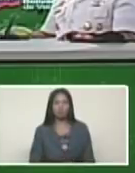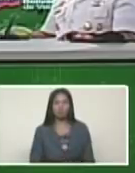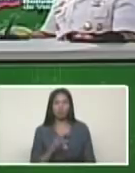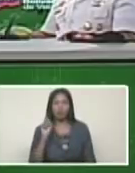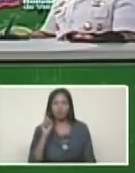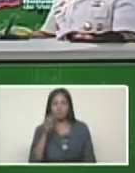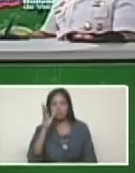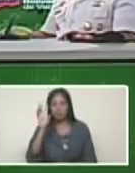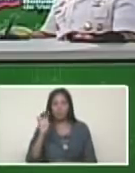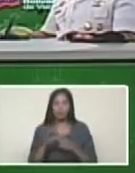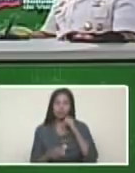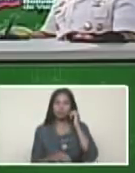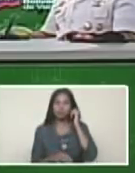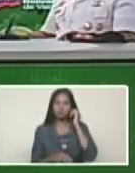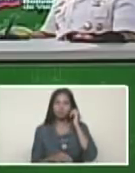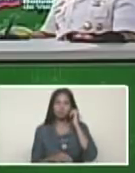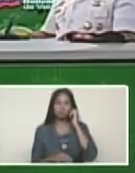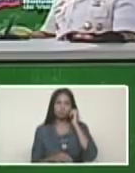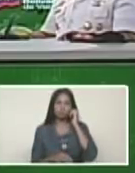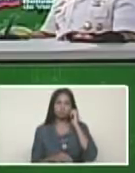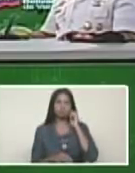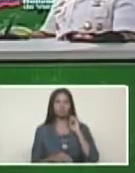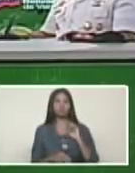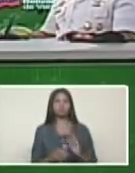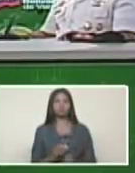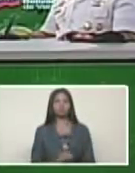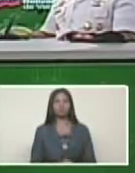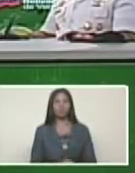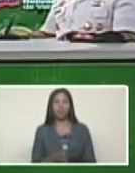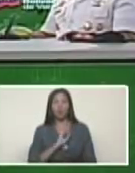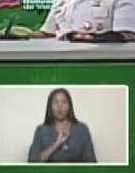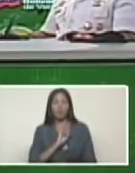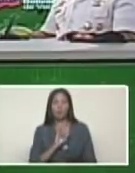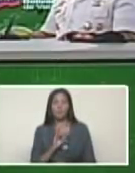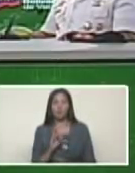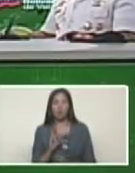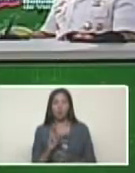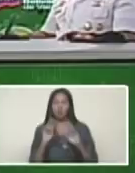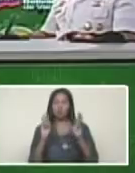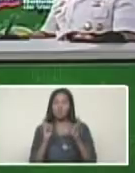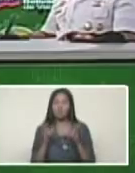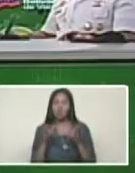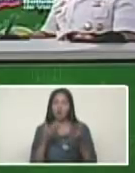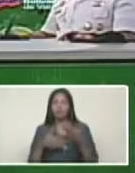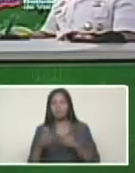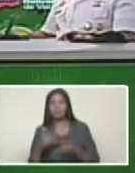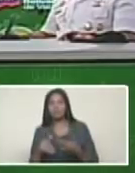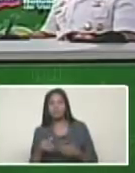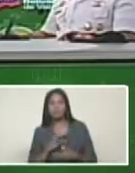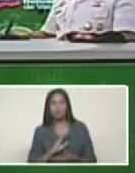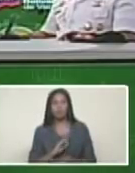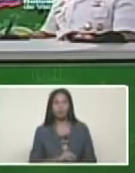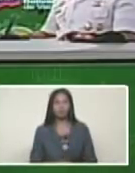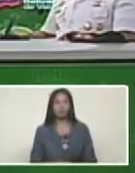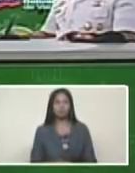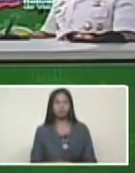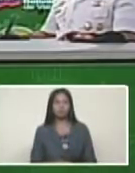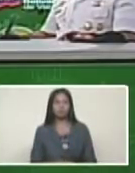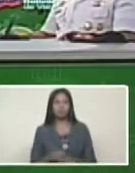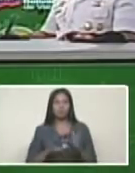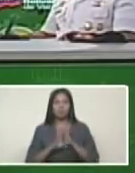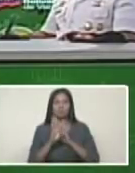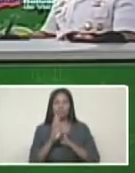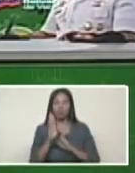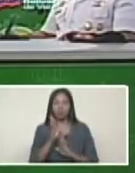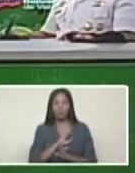necesita un país. Es un nuevo concepto de una Fuerza Armada al servicio del